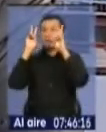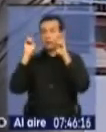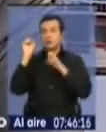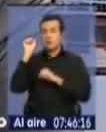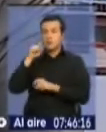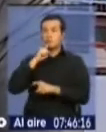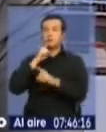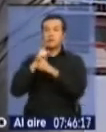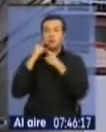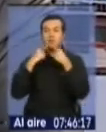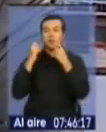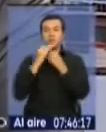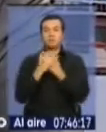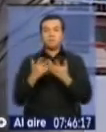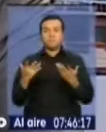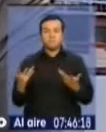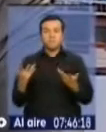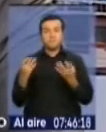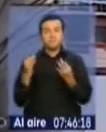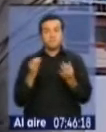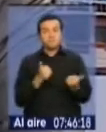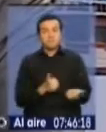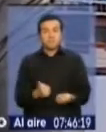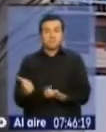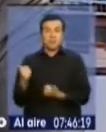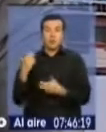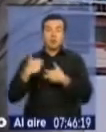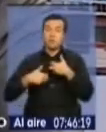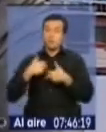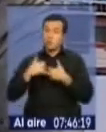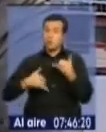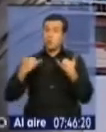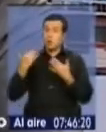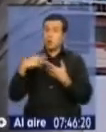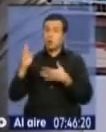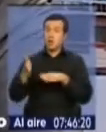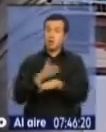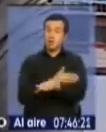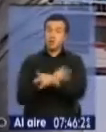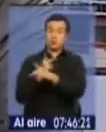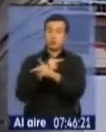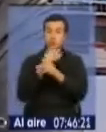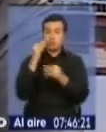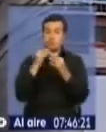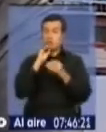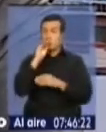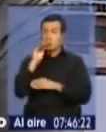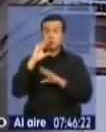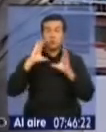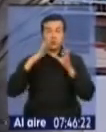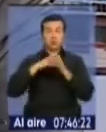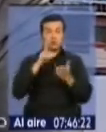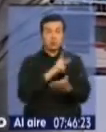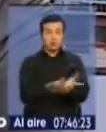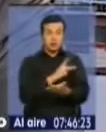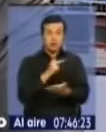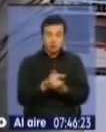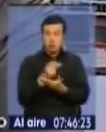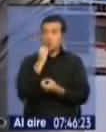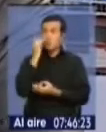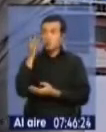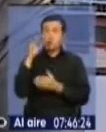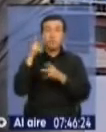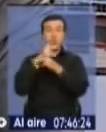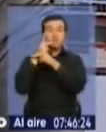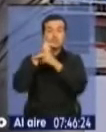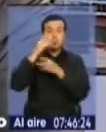exista publicidad y que se le aplique adecuadamente. Ahora, el problema, y se le dijo al Consejo de la Judicatura, nosotros como Colegio de Abogados de Pichincha, le dijimos al Consejo de